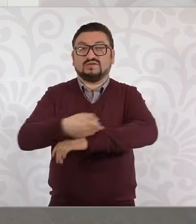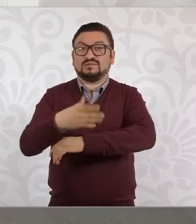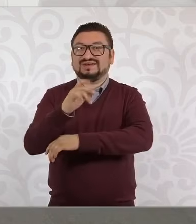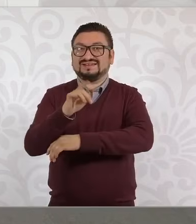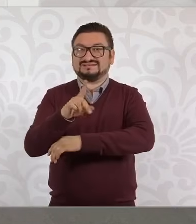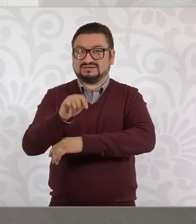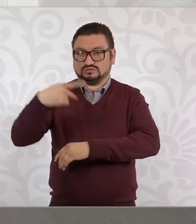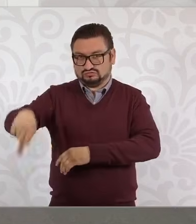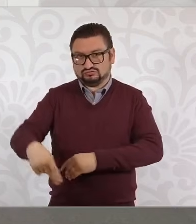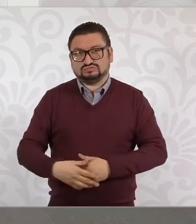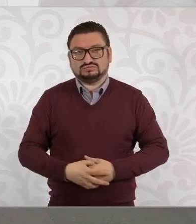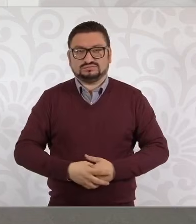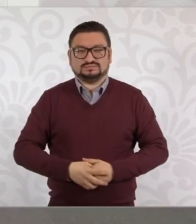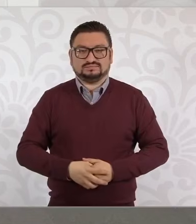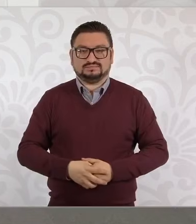Calzada.